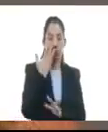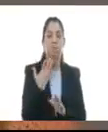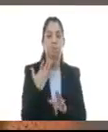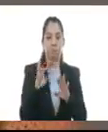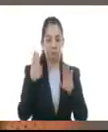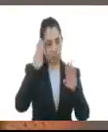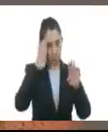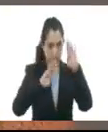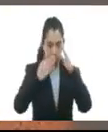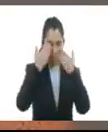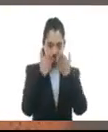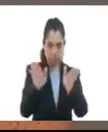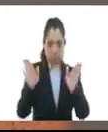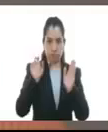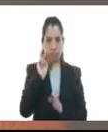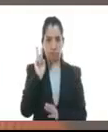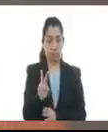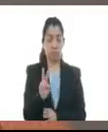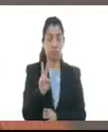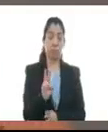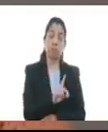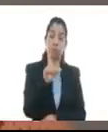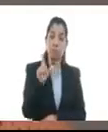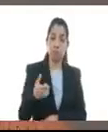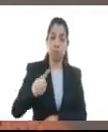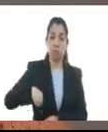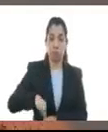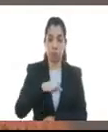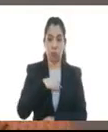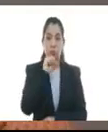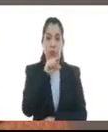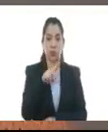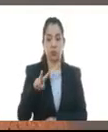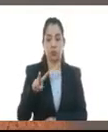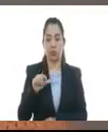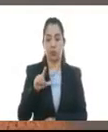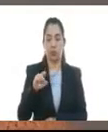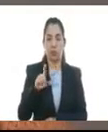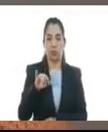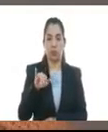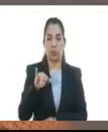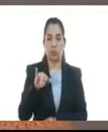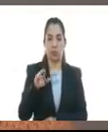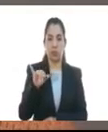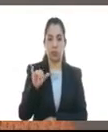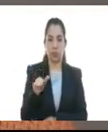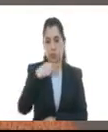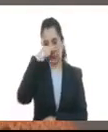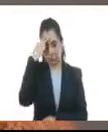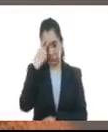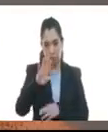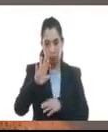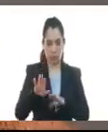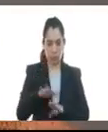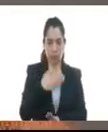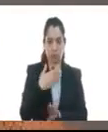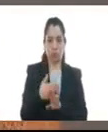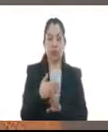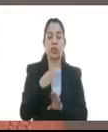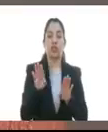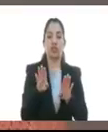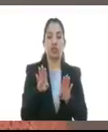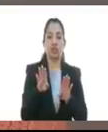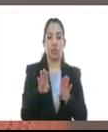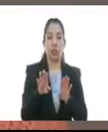tuvimos duda a que sería Valeria Durán de Mexicanos contra la Corrupción con el tema de feminicidas libres. ¿Por